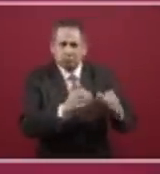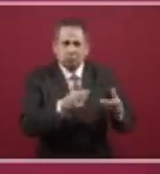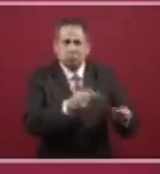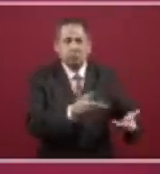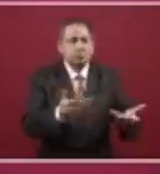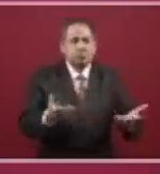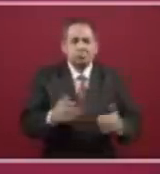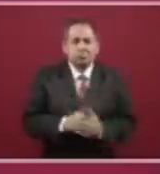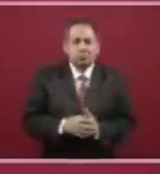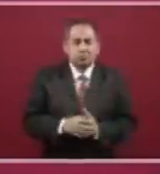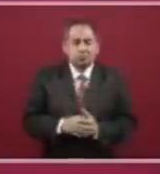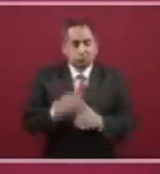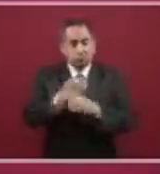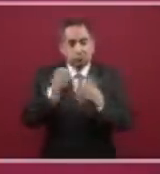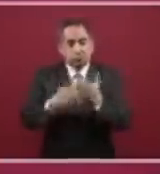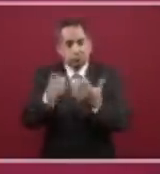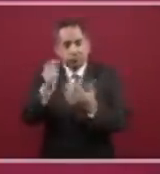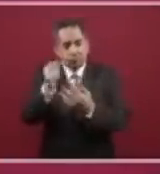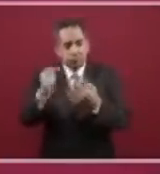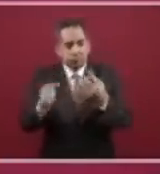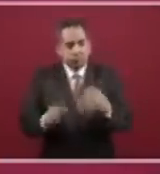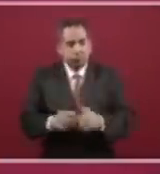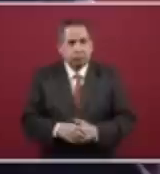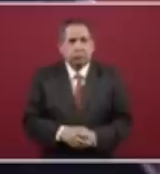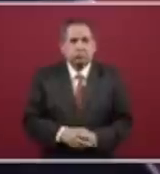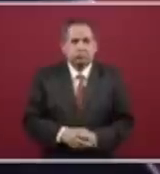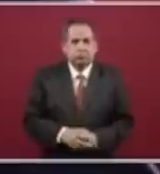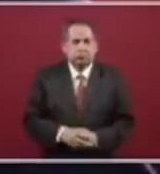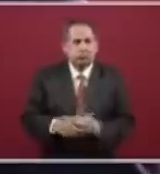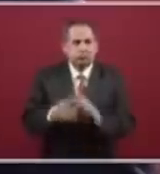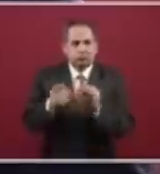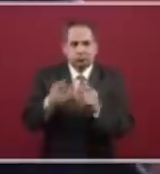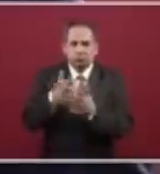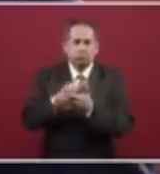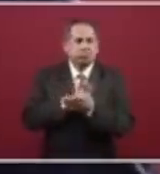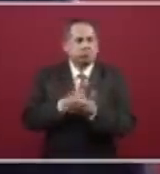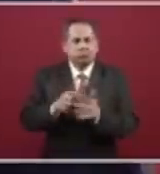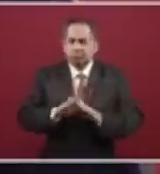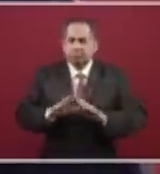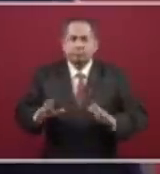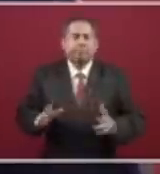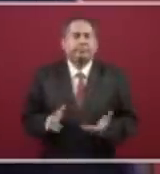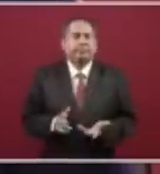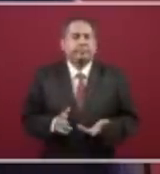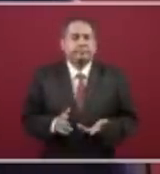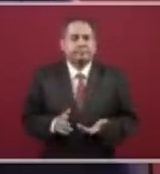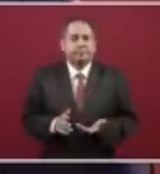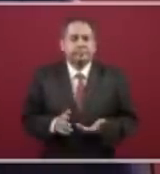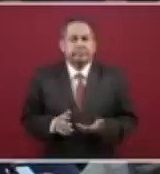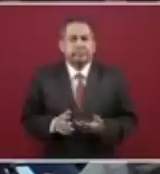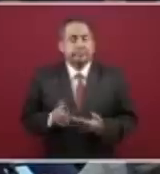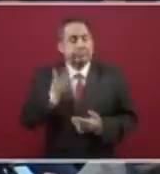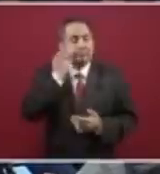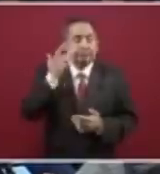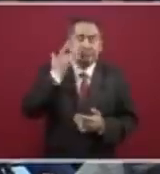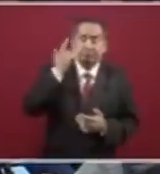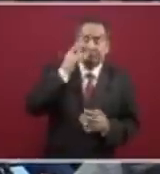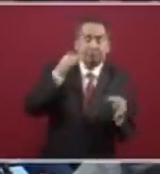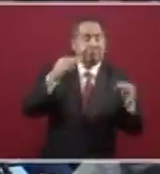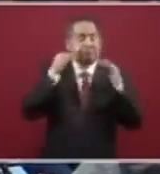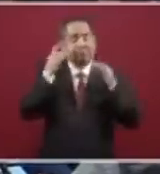a todas esas cosas y austeridad nada de fantochería